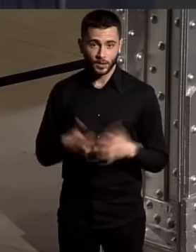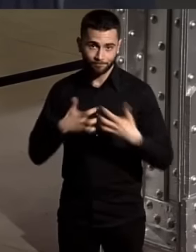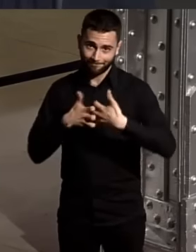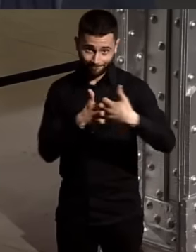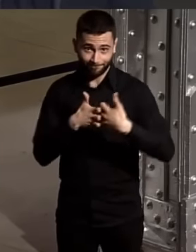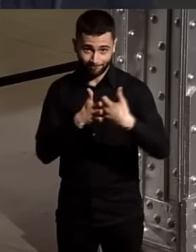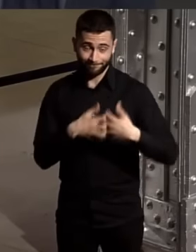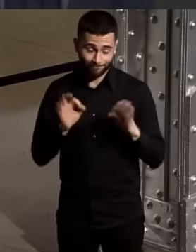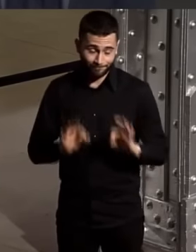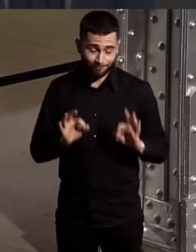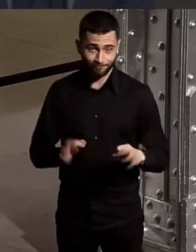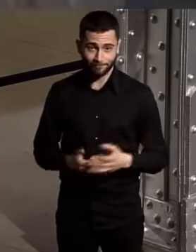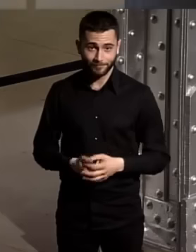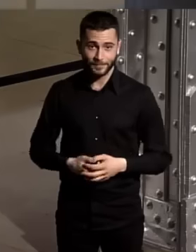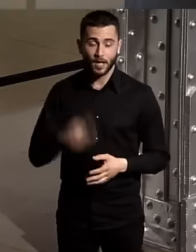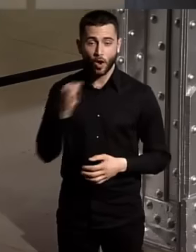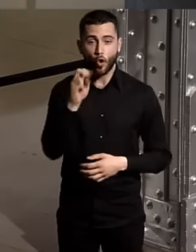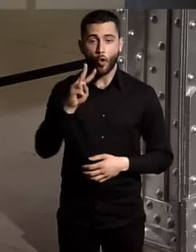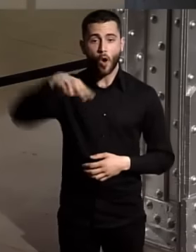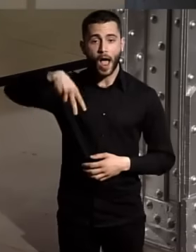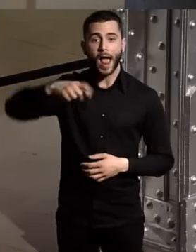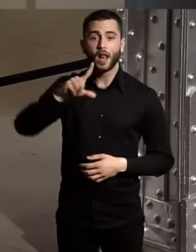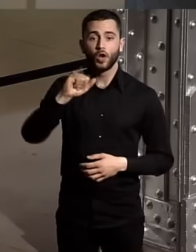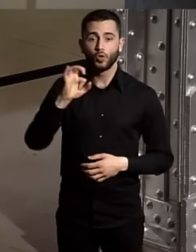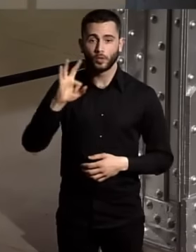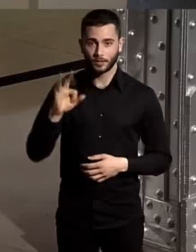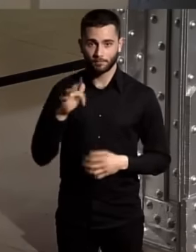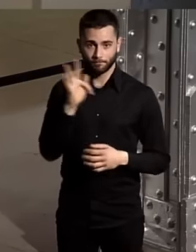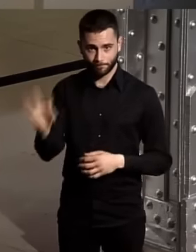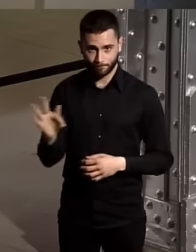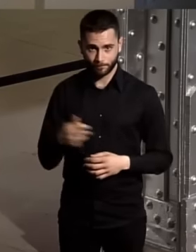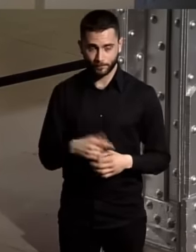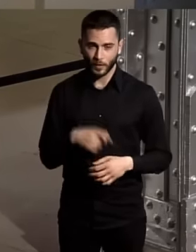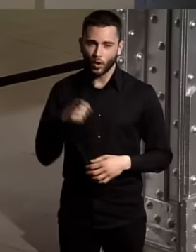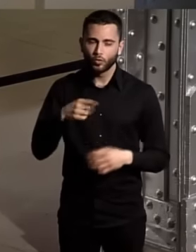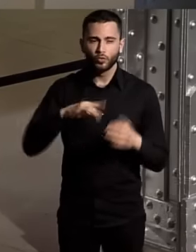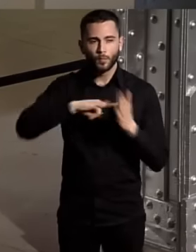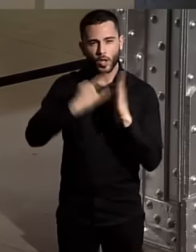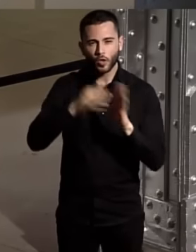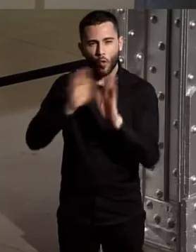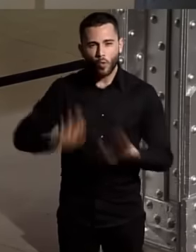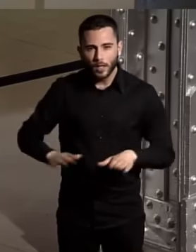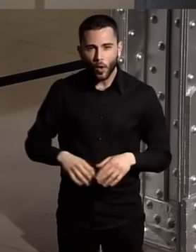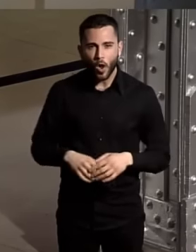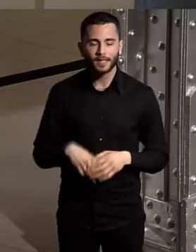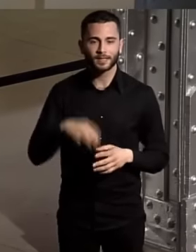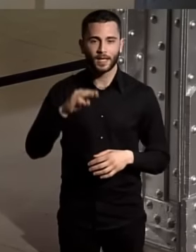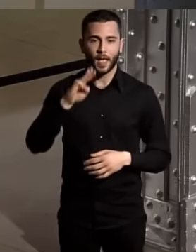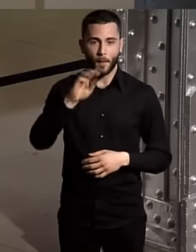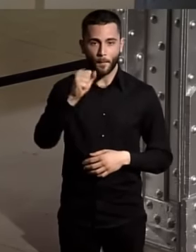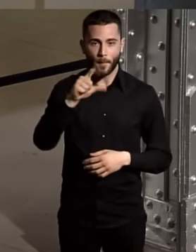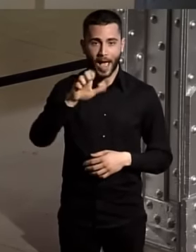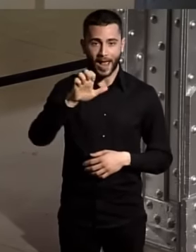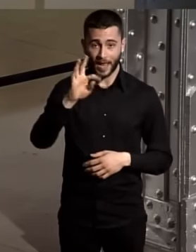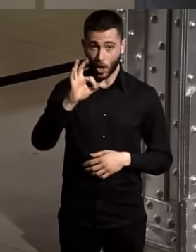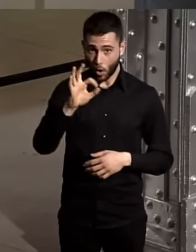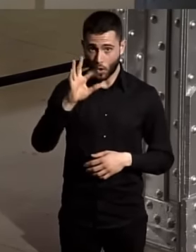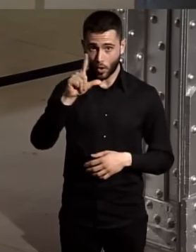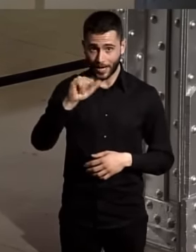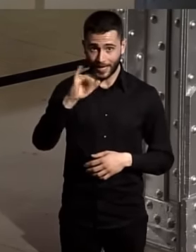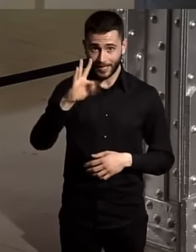combatir Juan Luis Vamos contigo uno de tus últimos proyectos es Paleolítico vivo Últimamente te estás